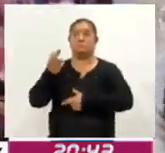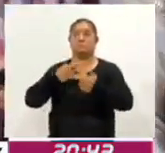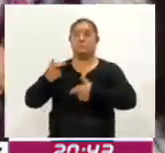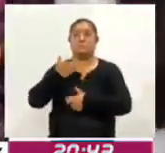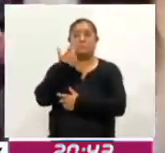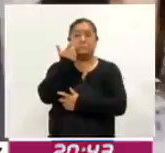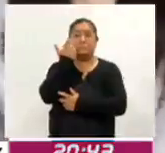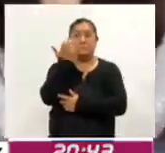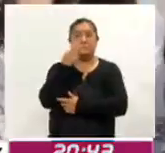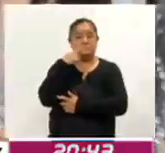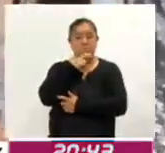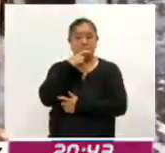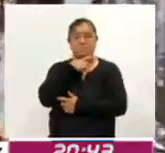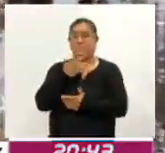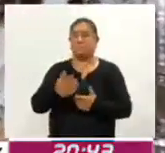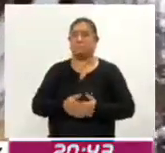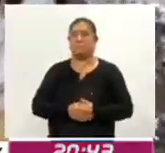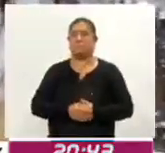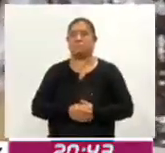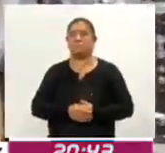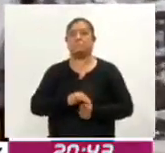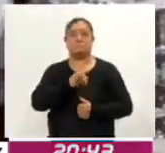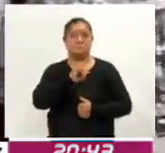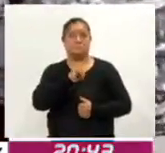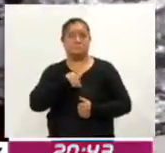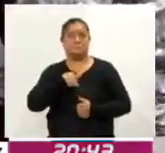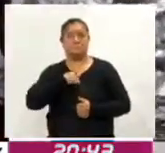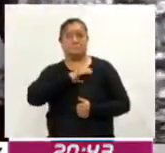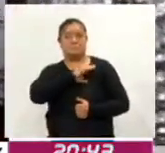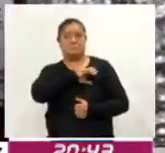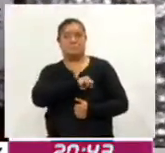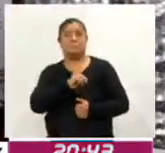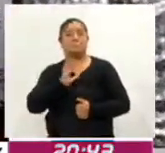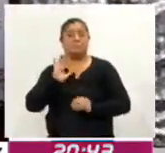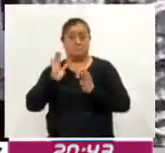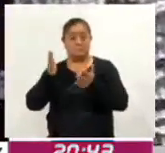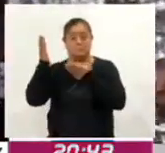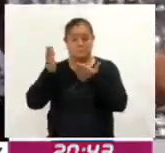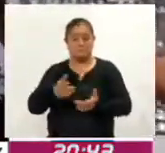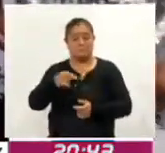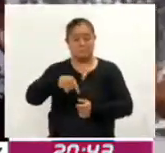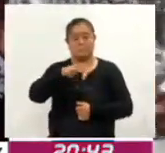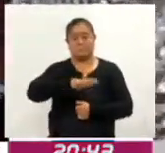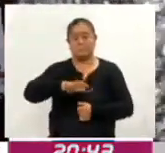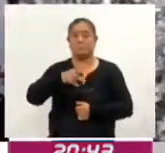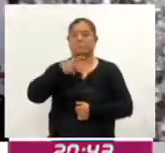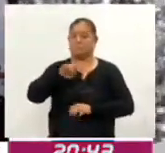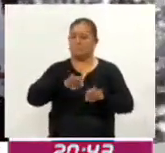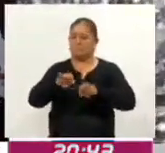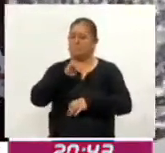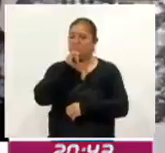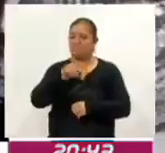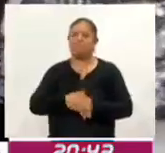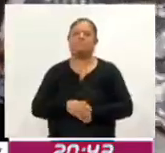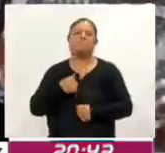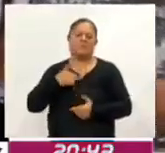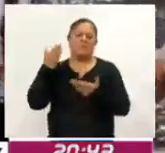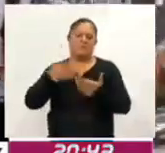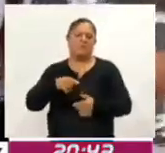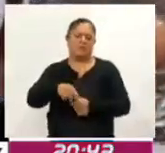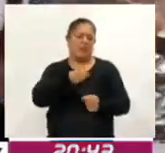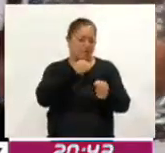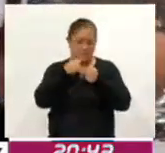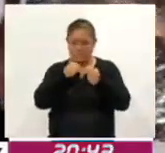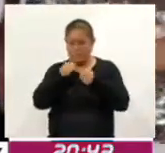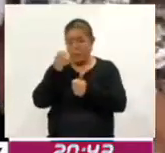no, muchachos? Así, nos encantó Calpulalpan. Ya habíamos venido, pero no habíamos venido a trabajar. Habíamos venido a entrevistas, a conocer un poco,